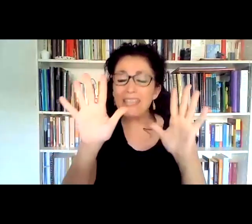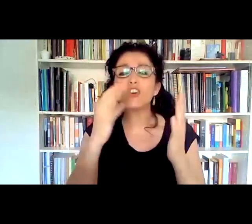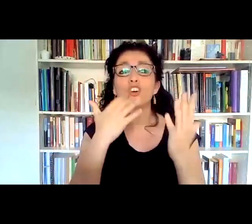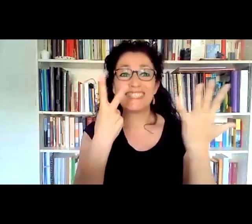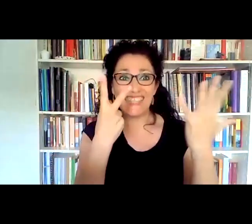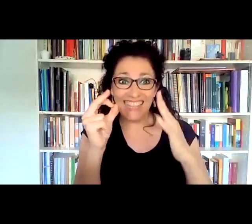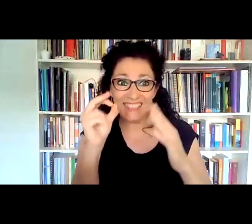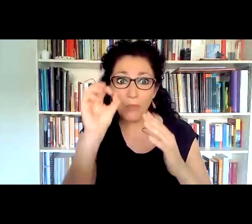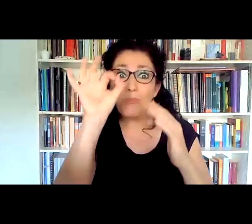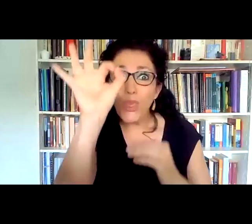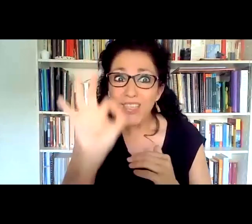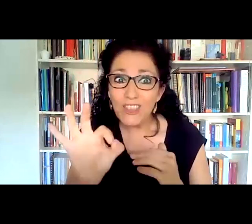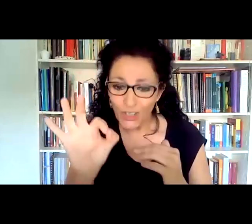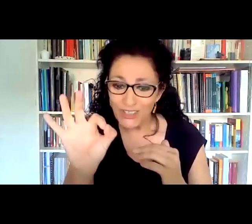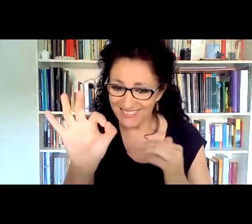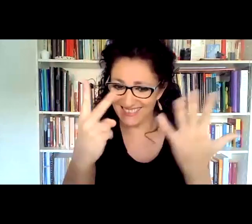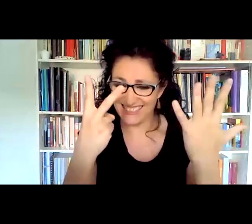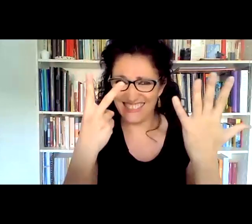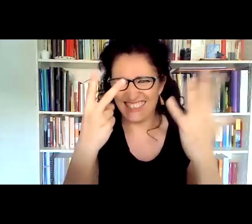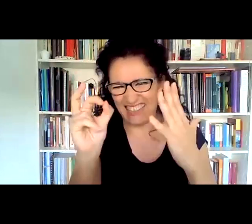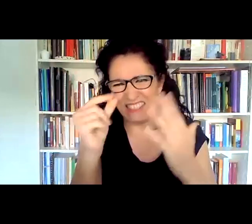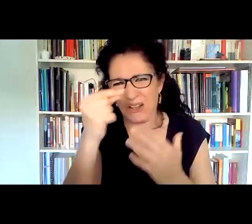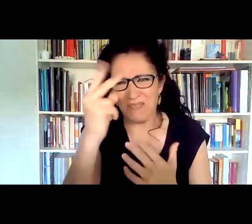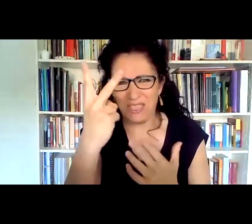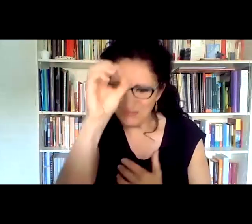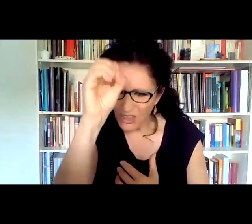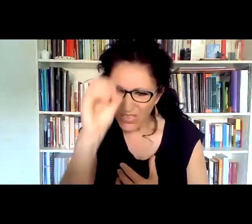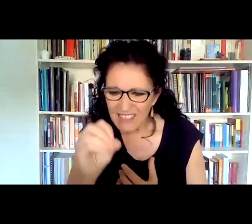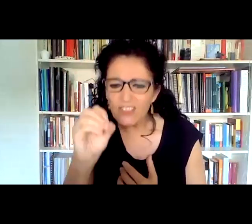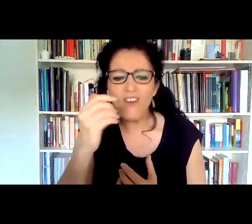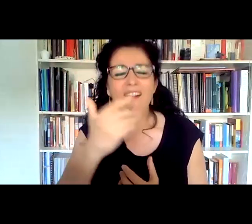de la música interpretada, pero el